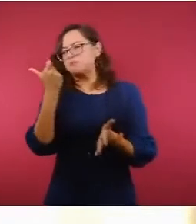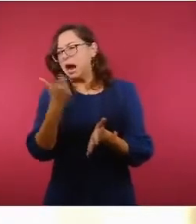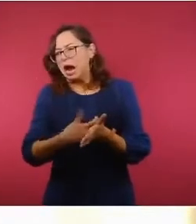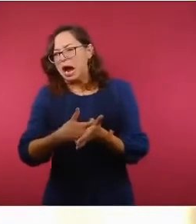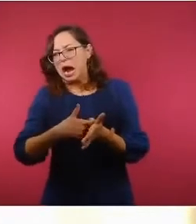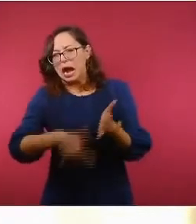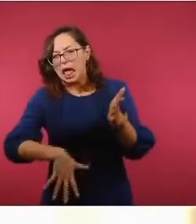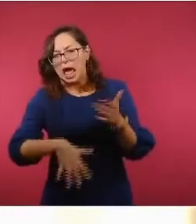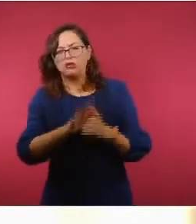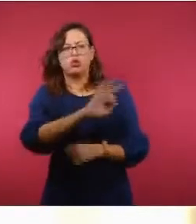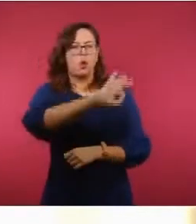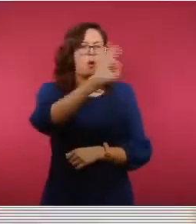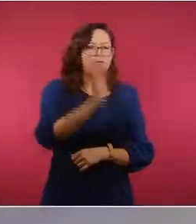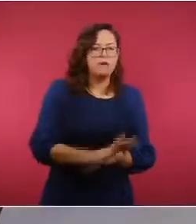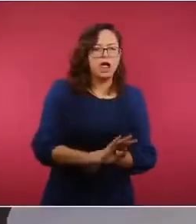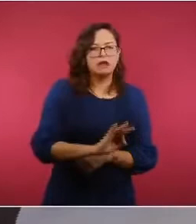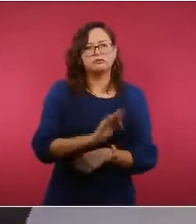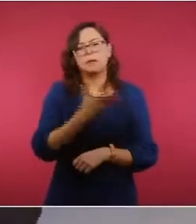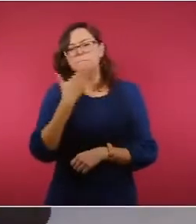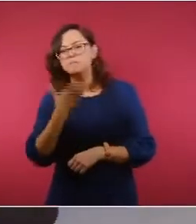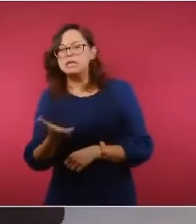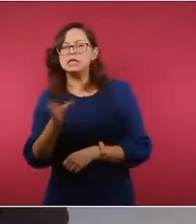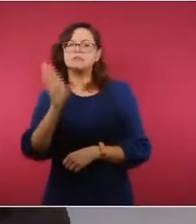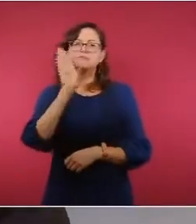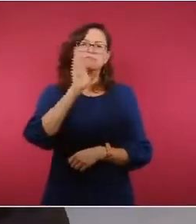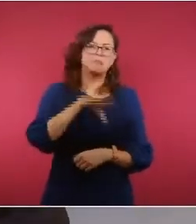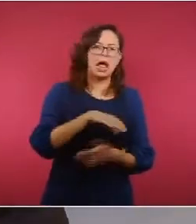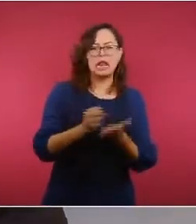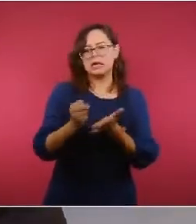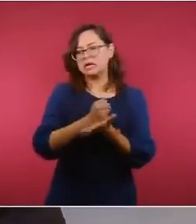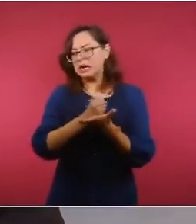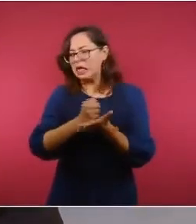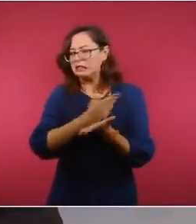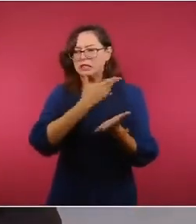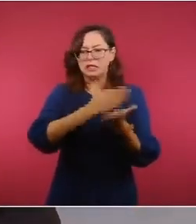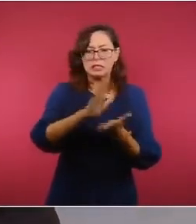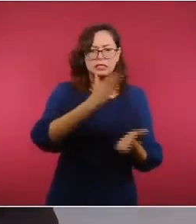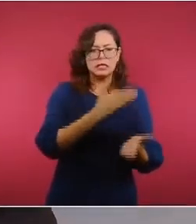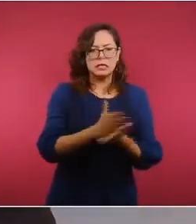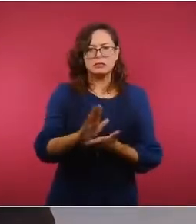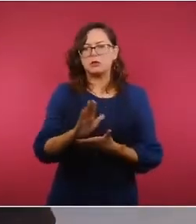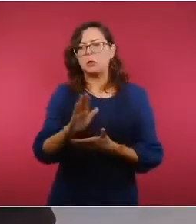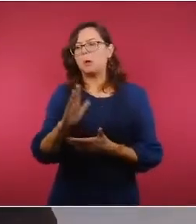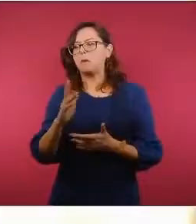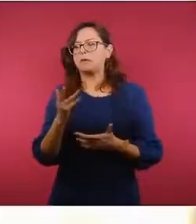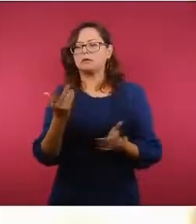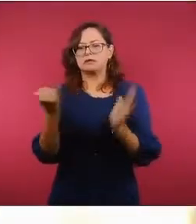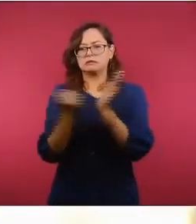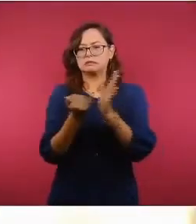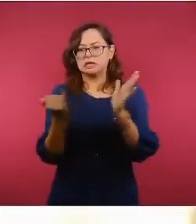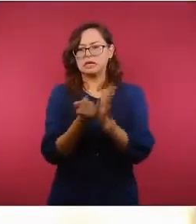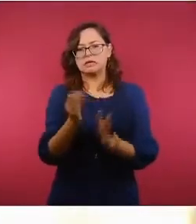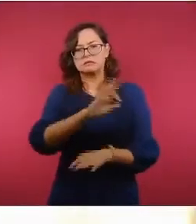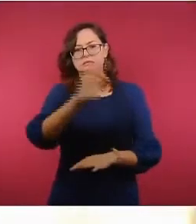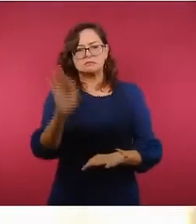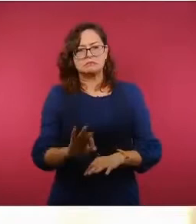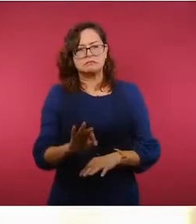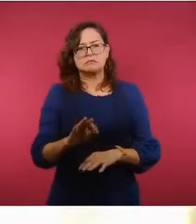fue bueno o malo el financiamiento, las tasas de interés,